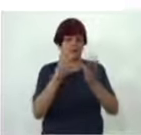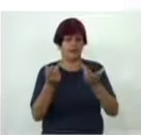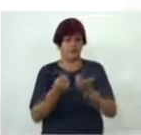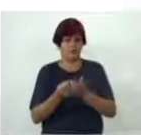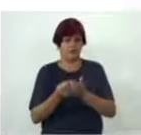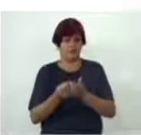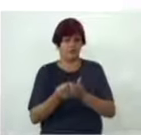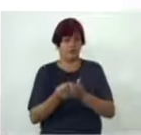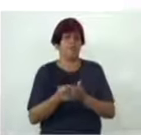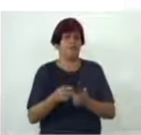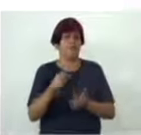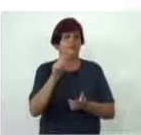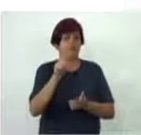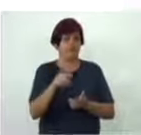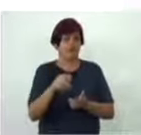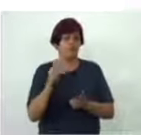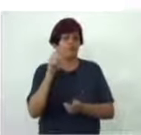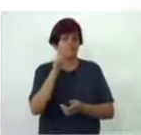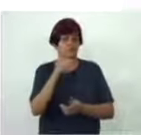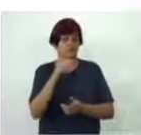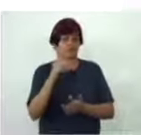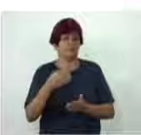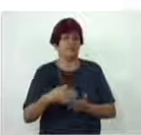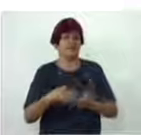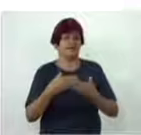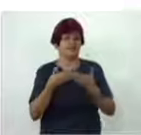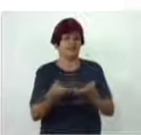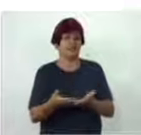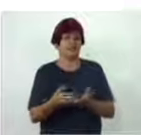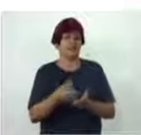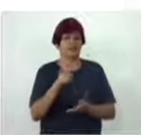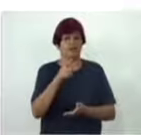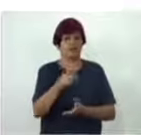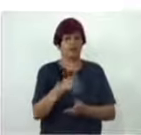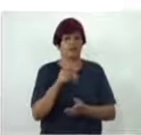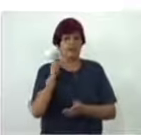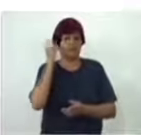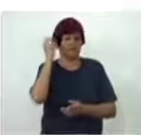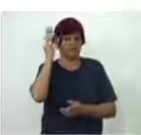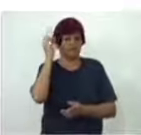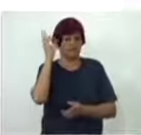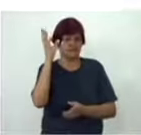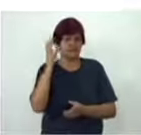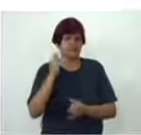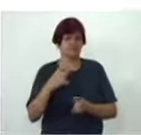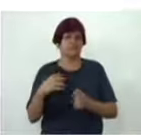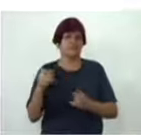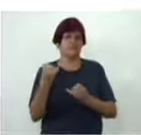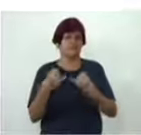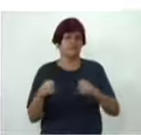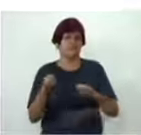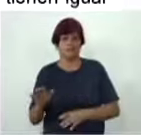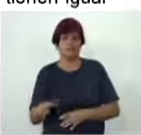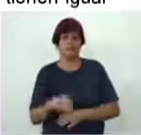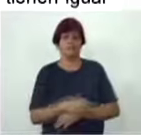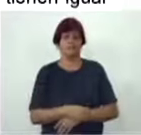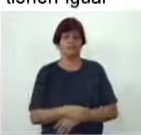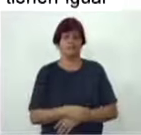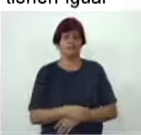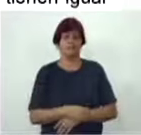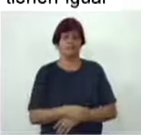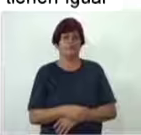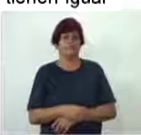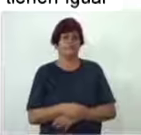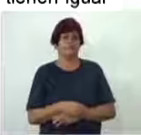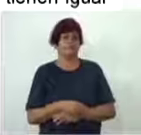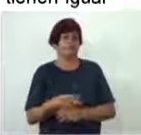doy, y es el momento para propiciar la estimulación y la iniciativa y la acción independiente de los niños. Y